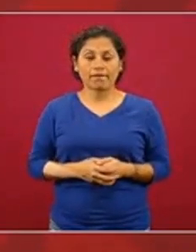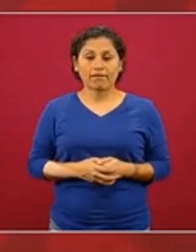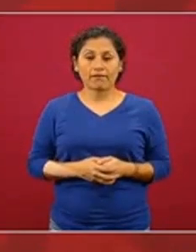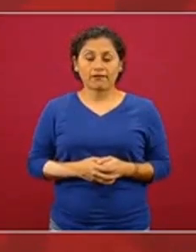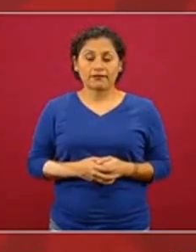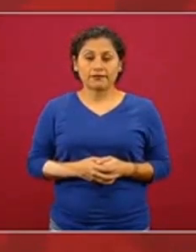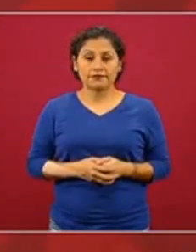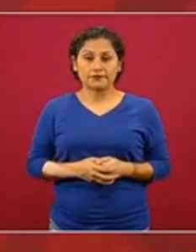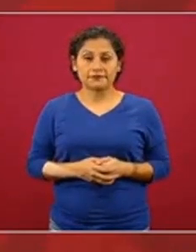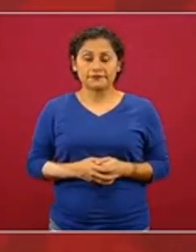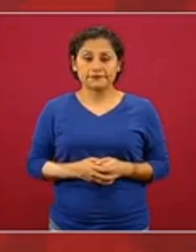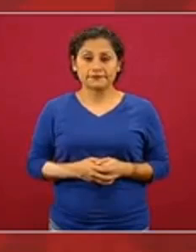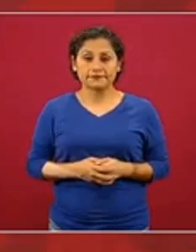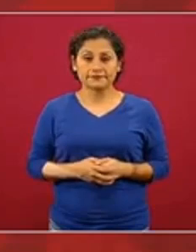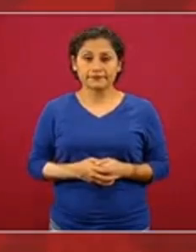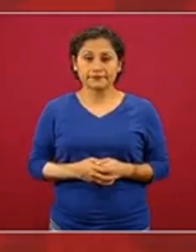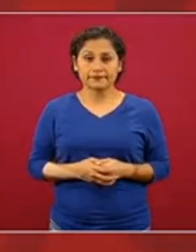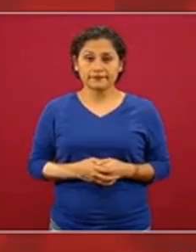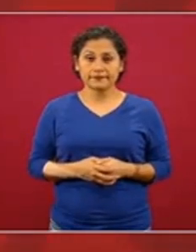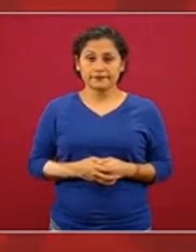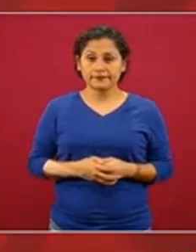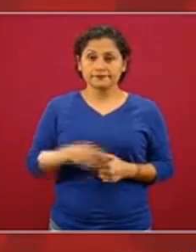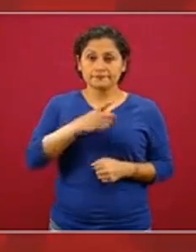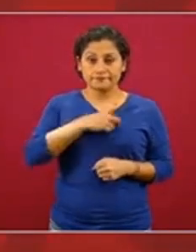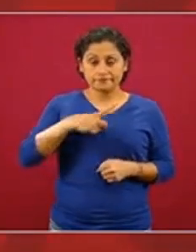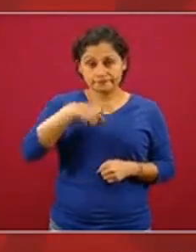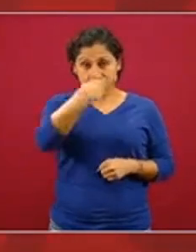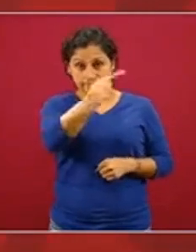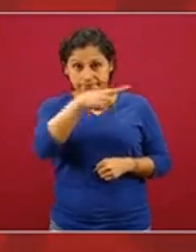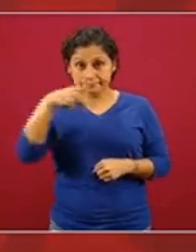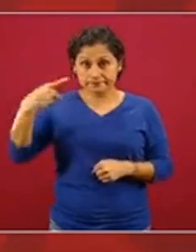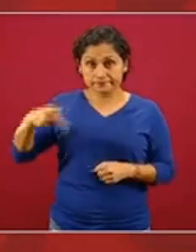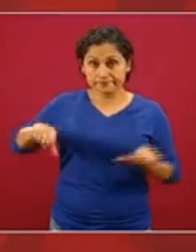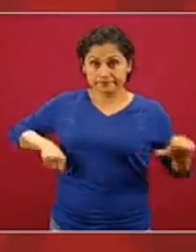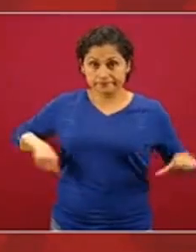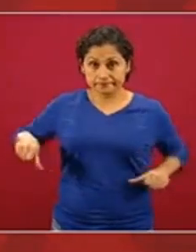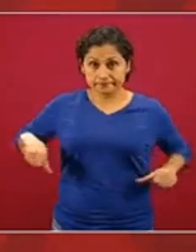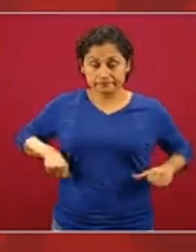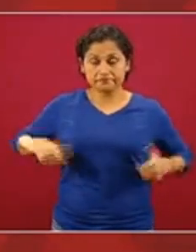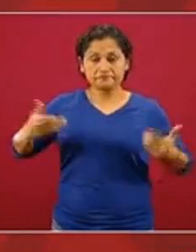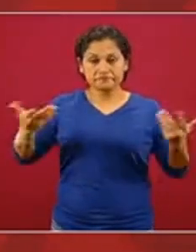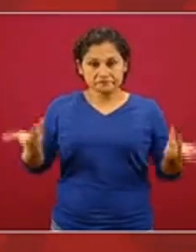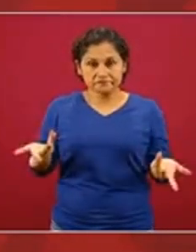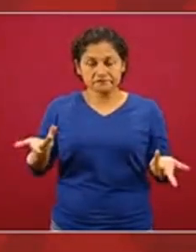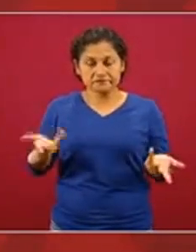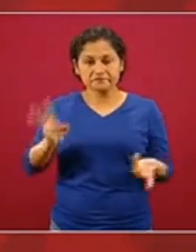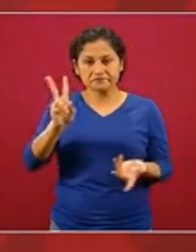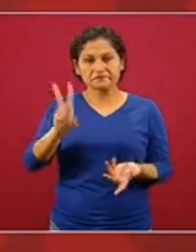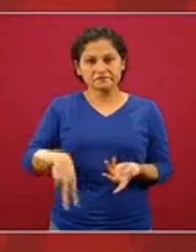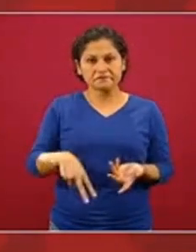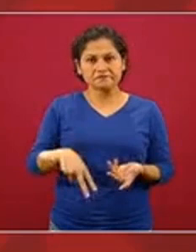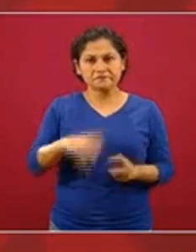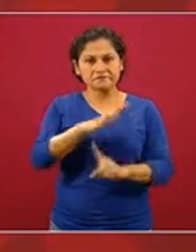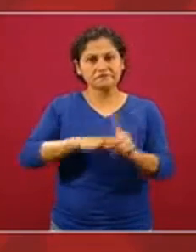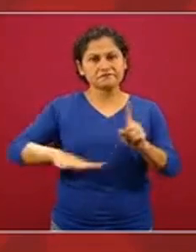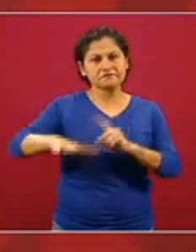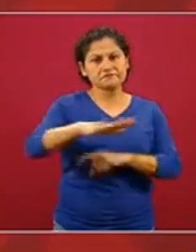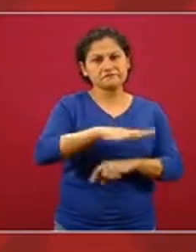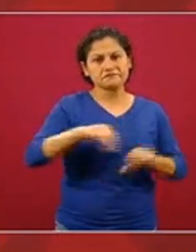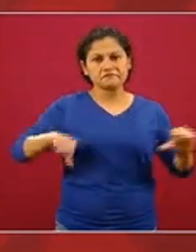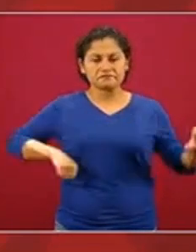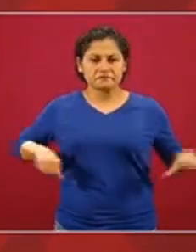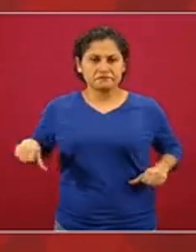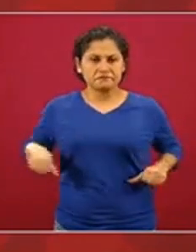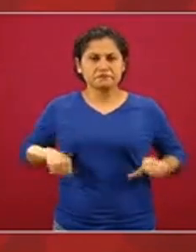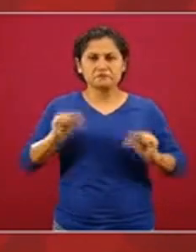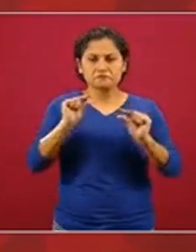concentrada su tipo de actividades económicas, su actividad depende de muy pocos elementos, en este caso el turismo.